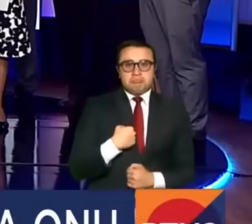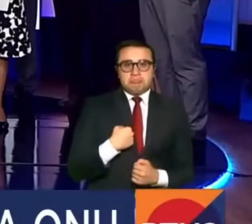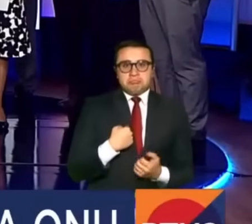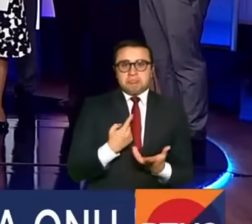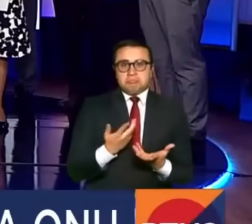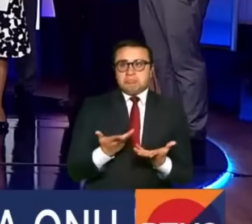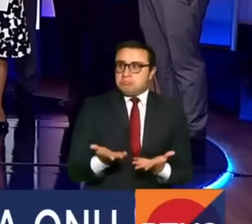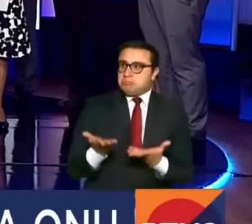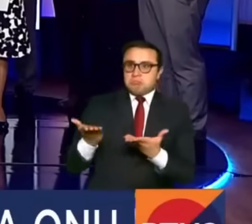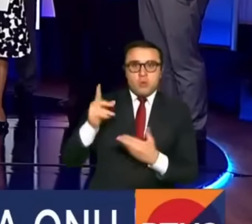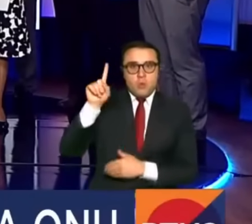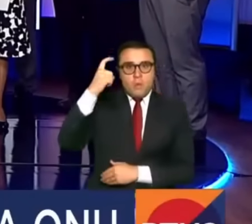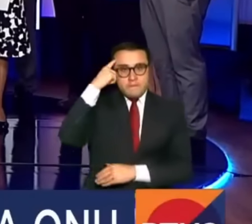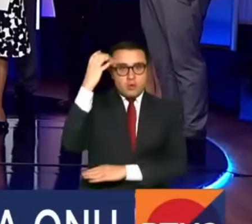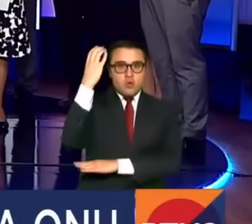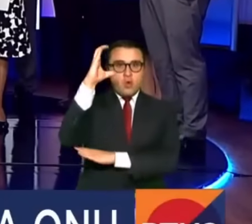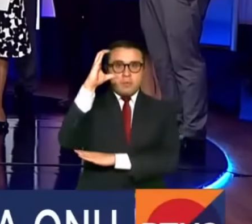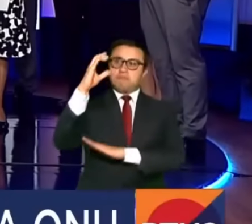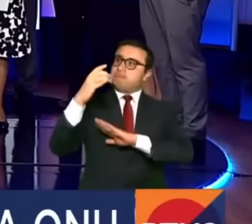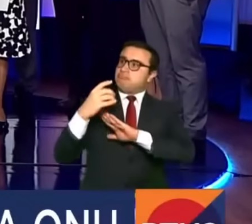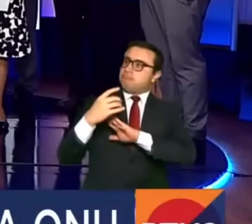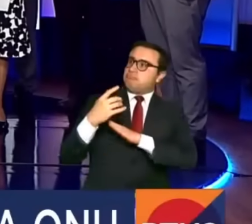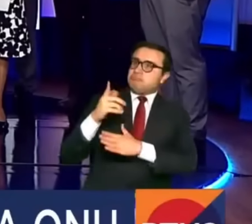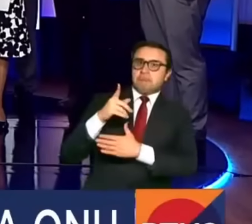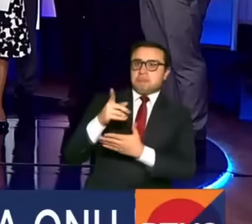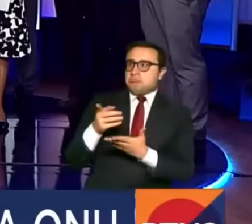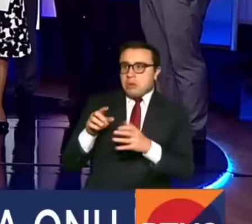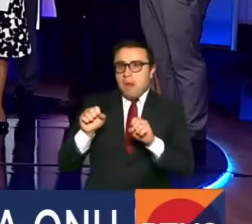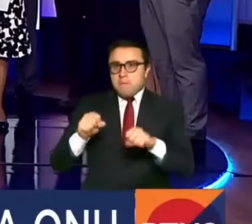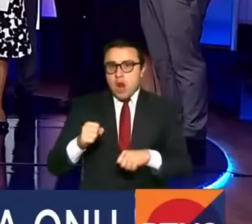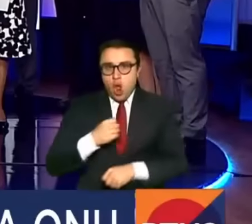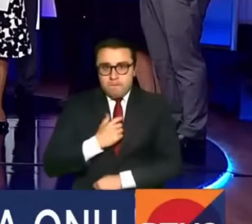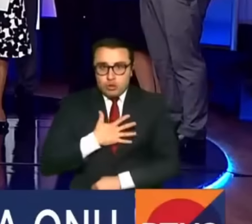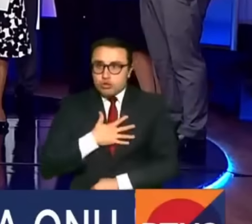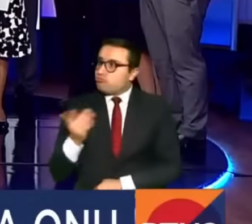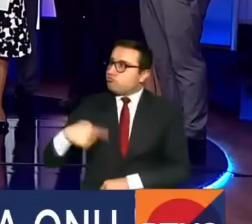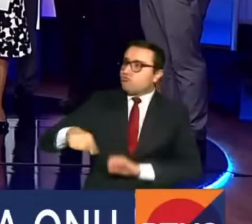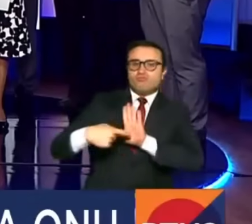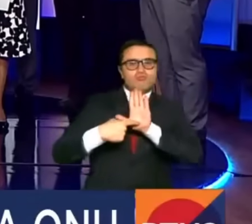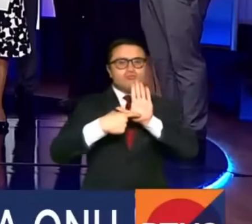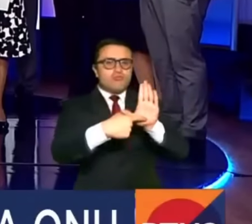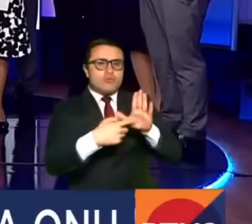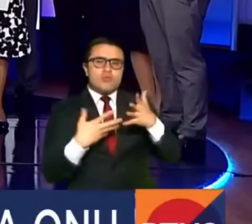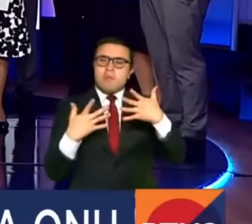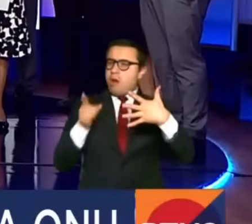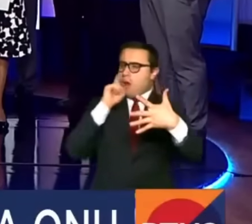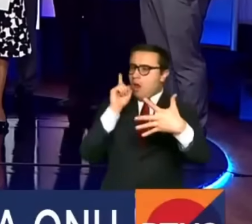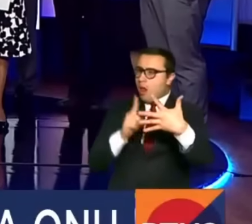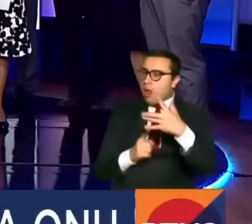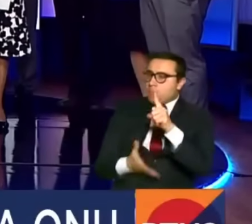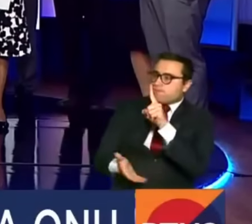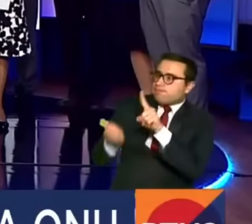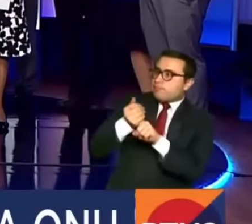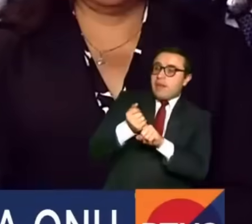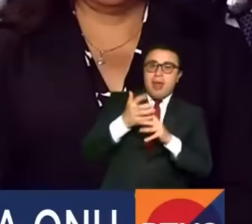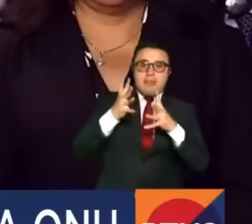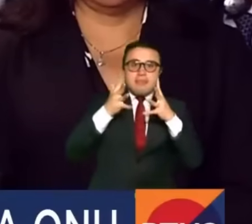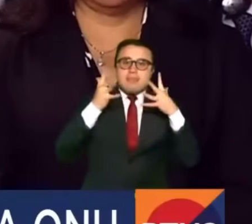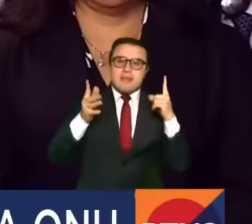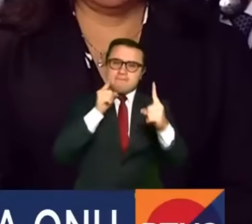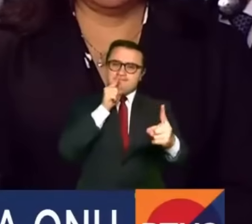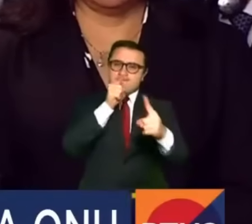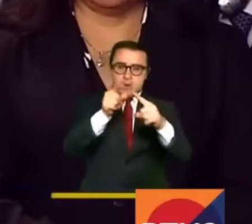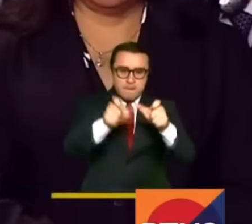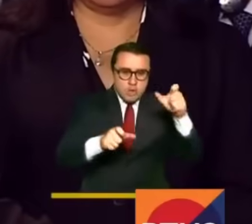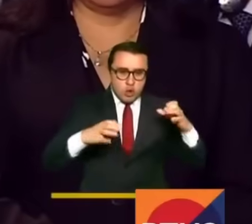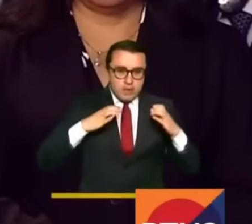permitirle al gobierno colombiano que muestre esos alcances, esos desarrollos amplios para la mejora de la protección de